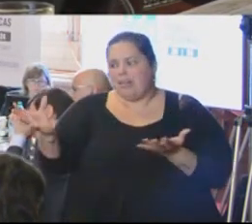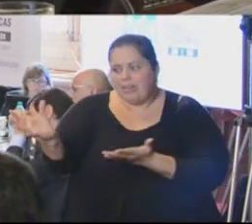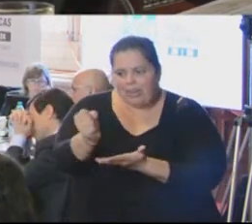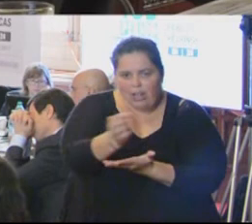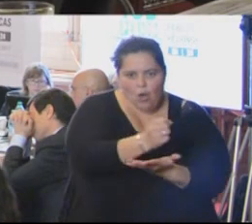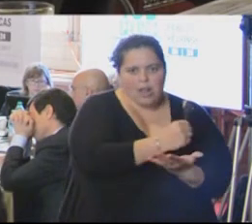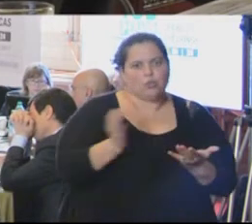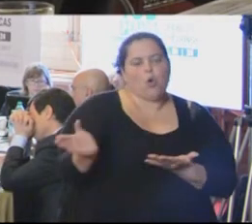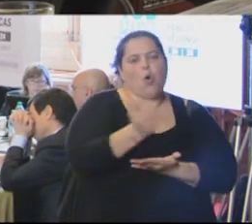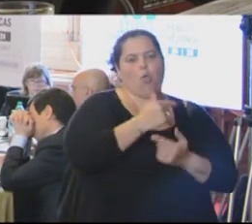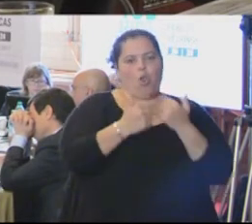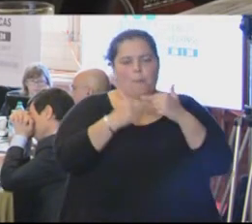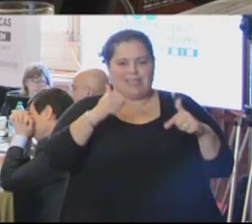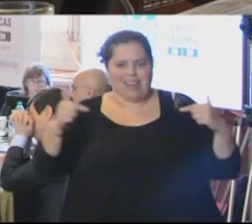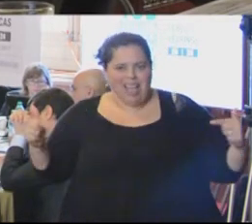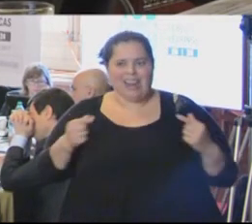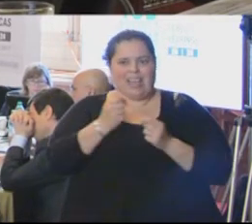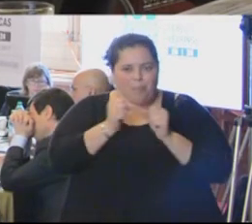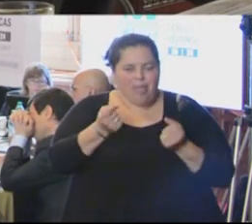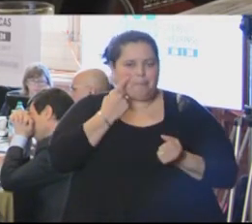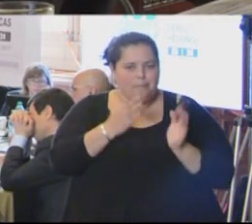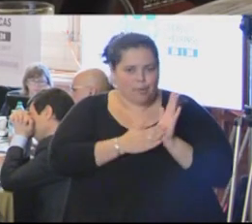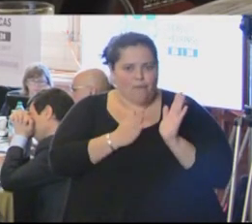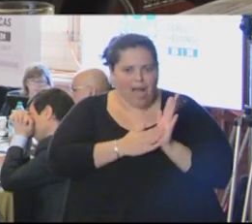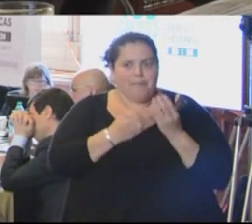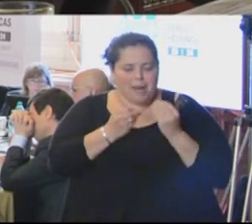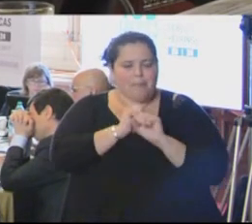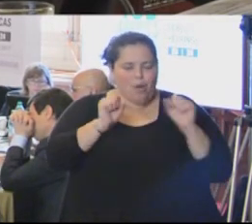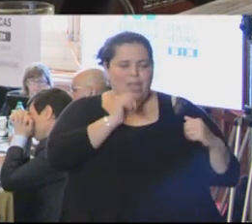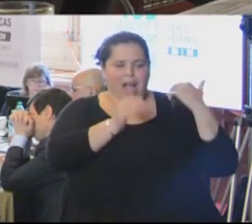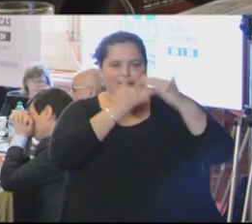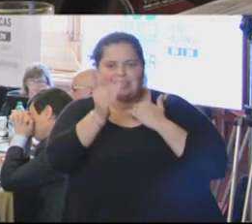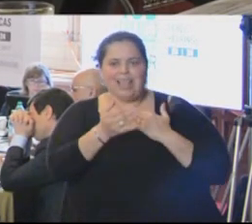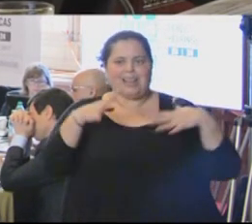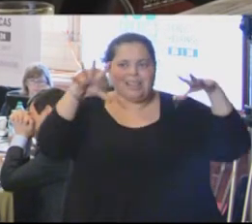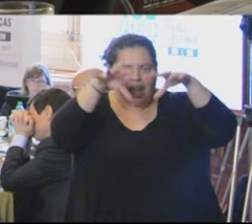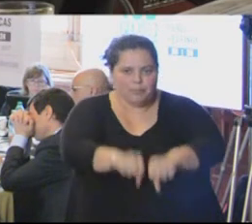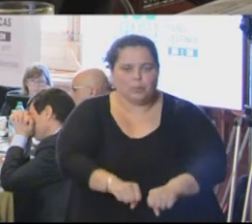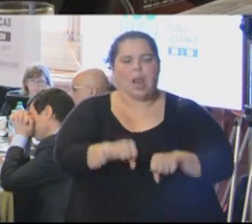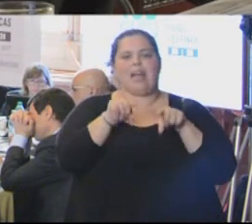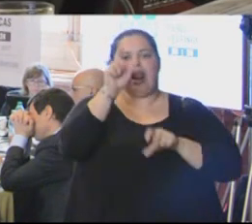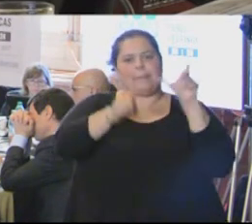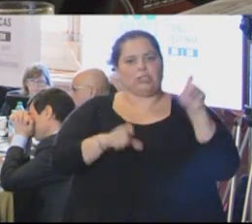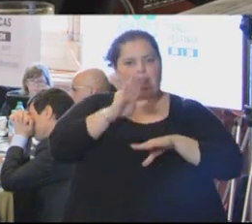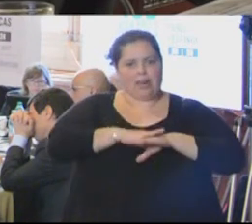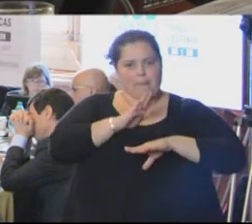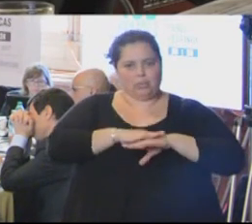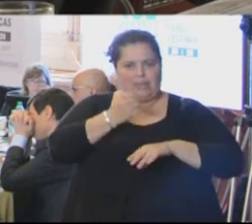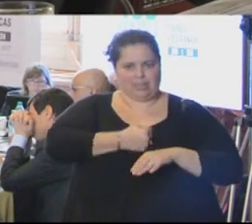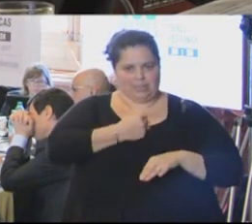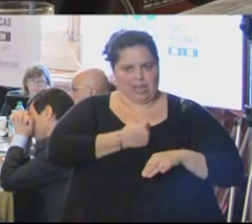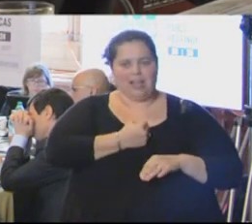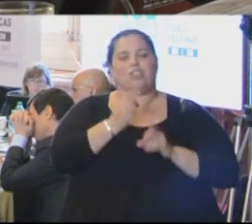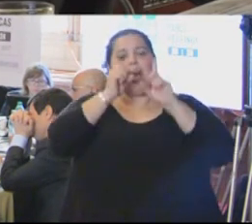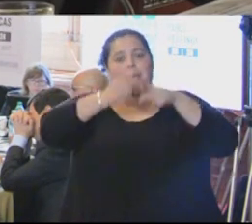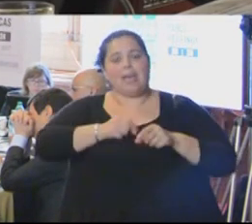que permitan avanzar con prontitud en la identificación de los presuntos responsables. De igual manera, estamos avanzando en el